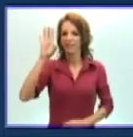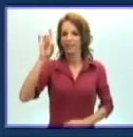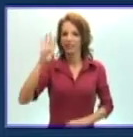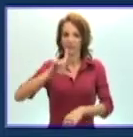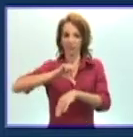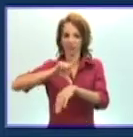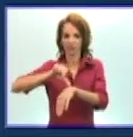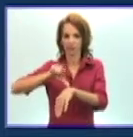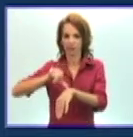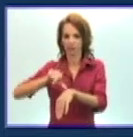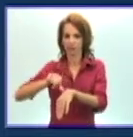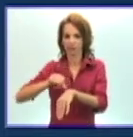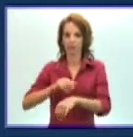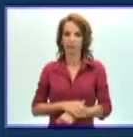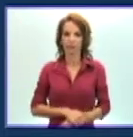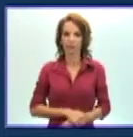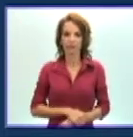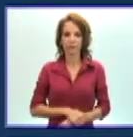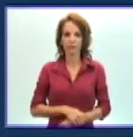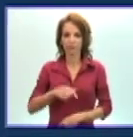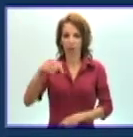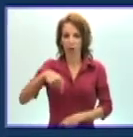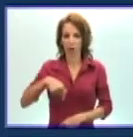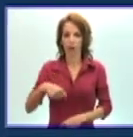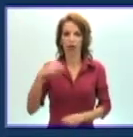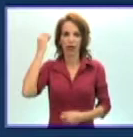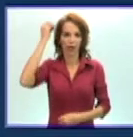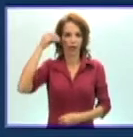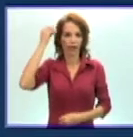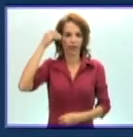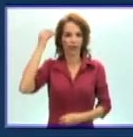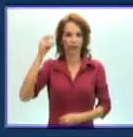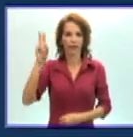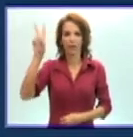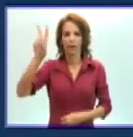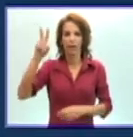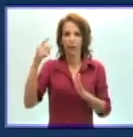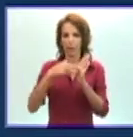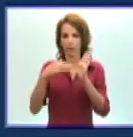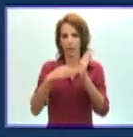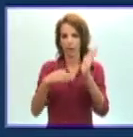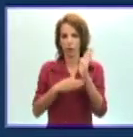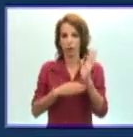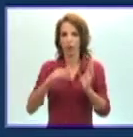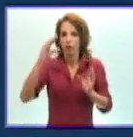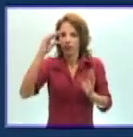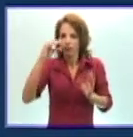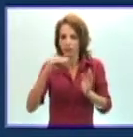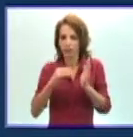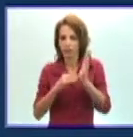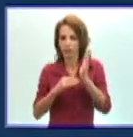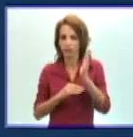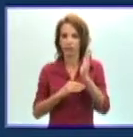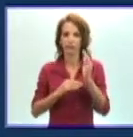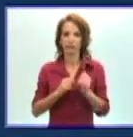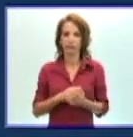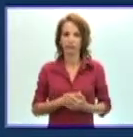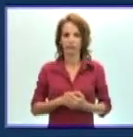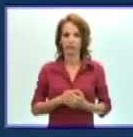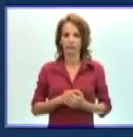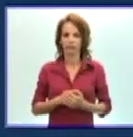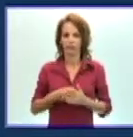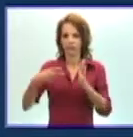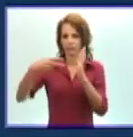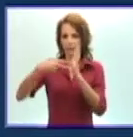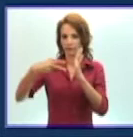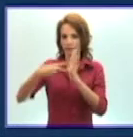¿Bien? Ahora, vamos a analizar el valor de la menor división de la escala del instrumento. Era un